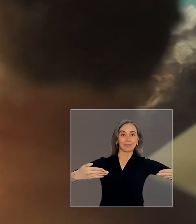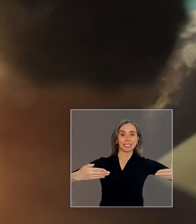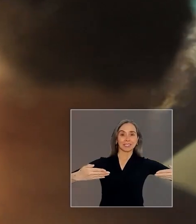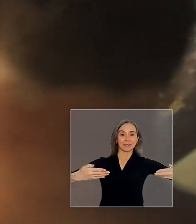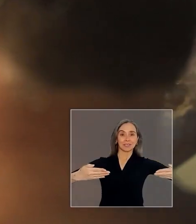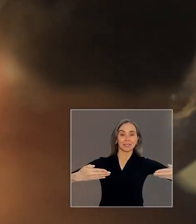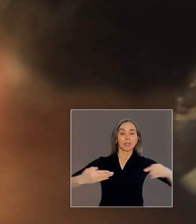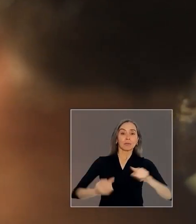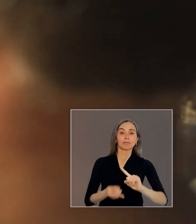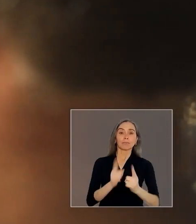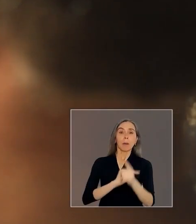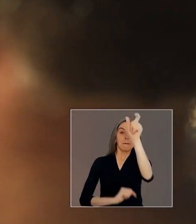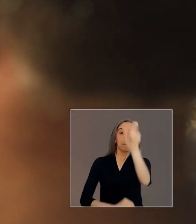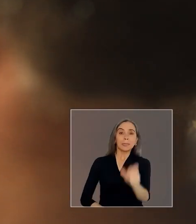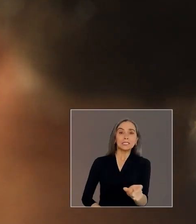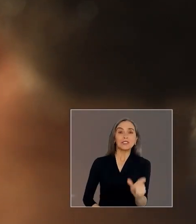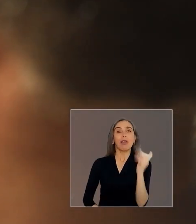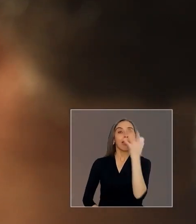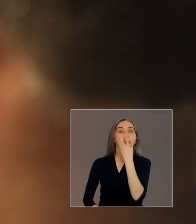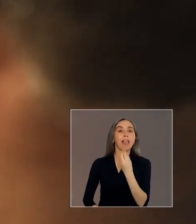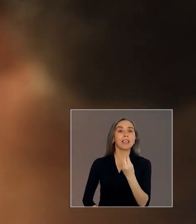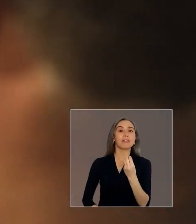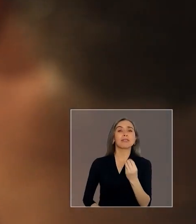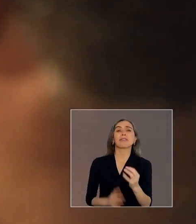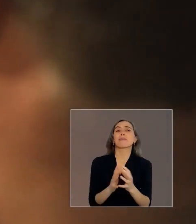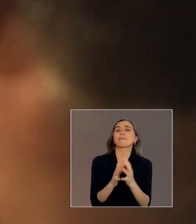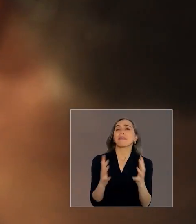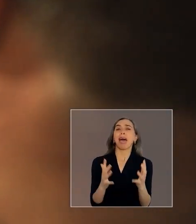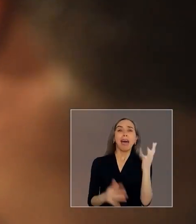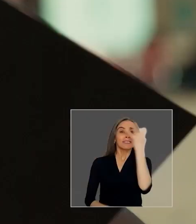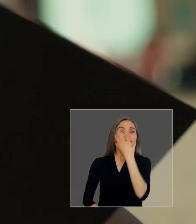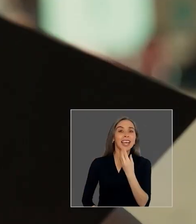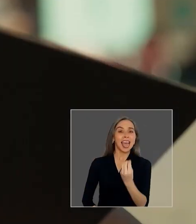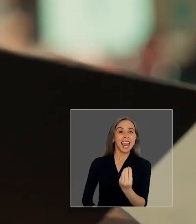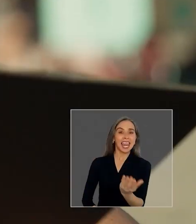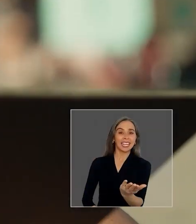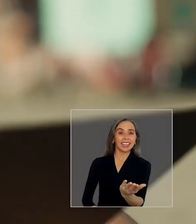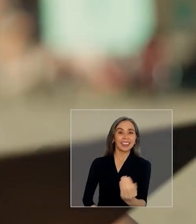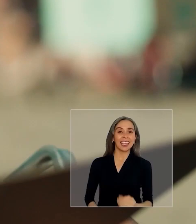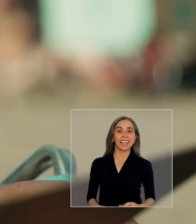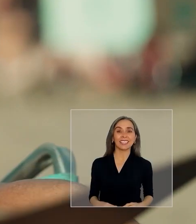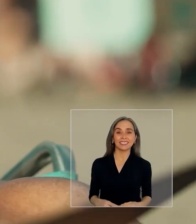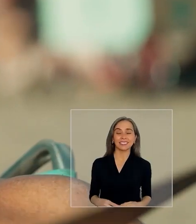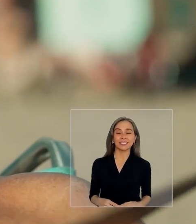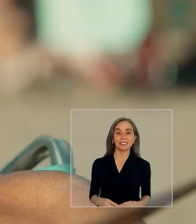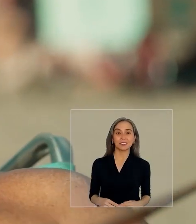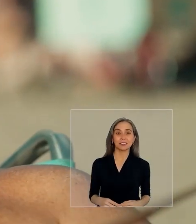retrovisores. Te hace una persona linda, mucho más linda.